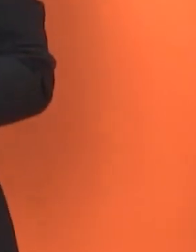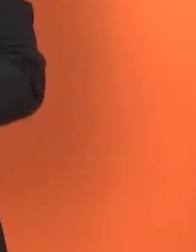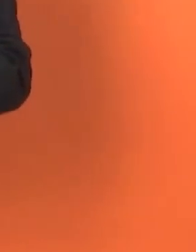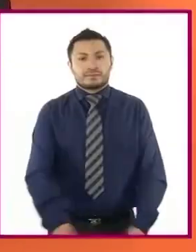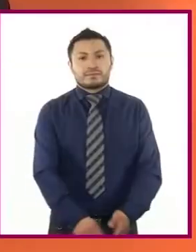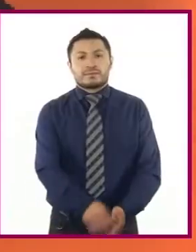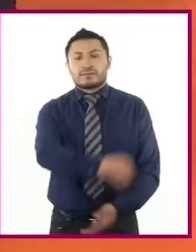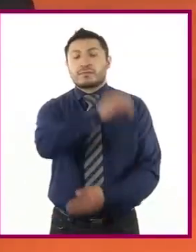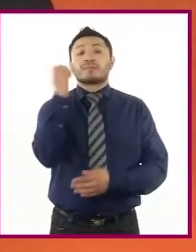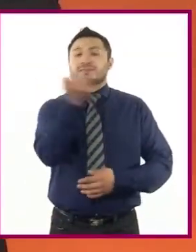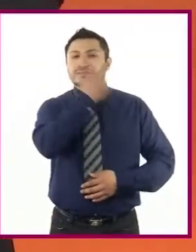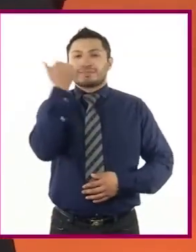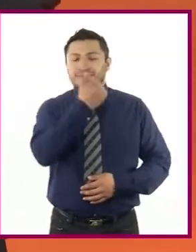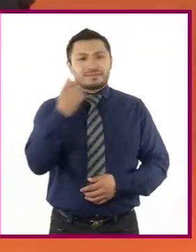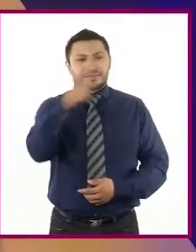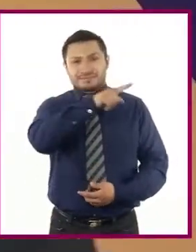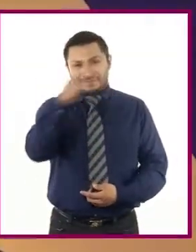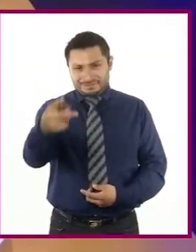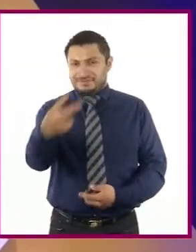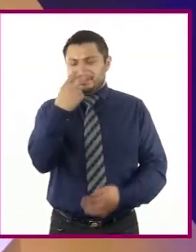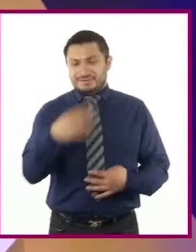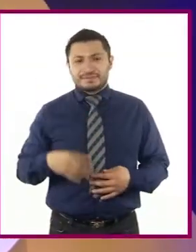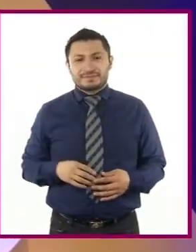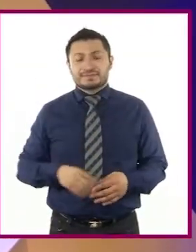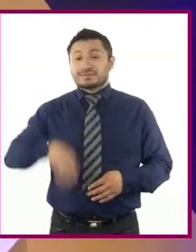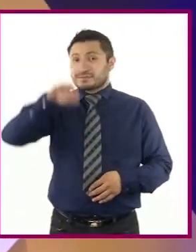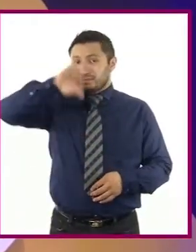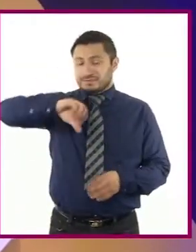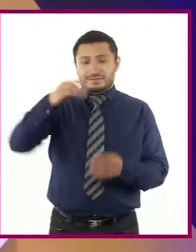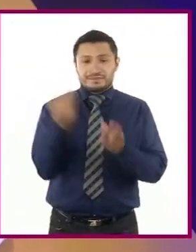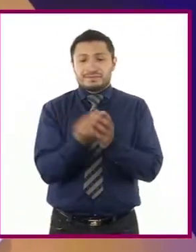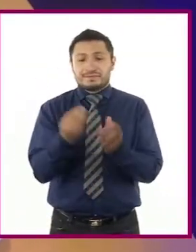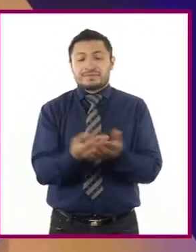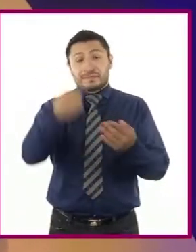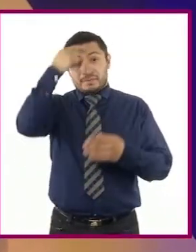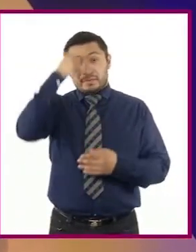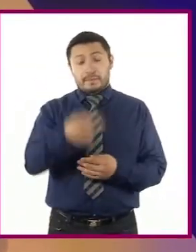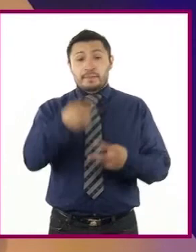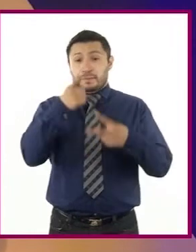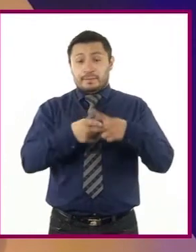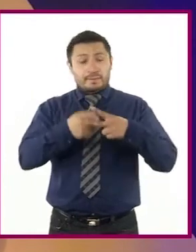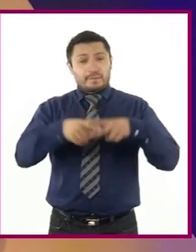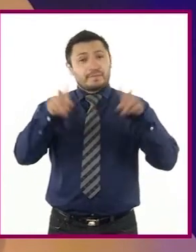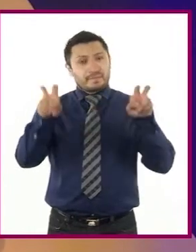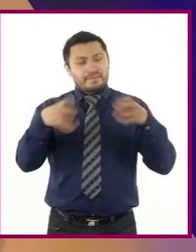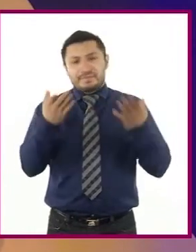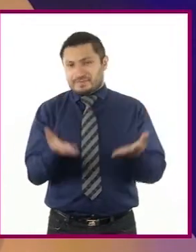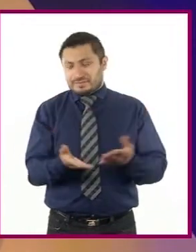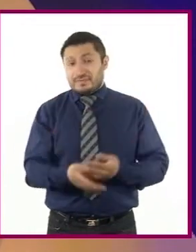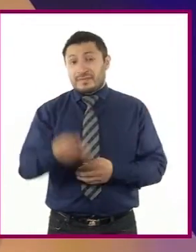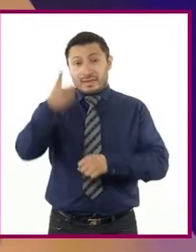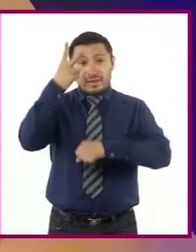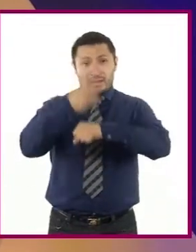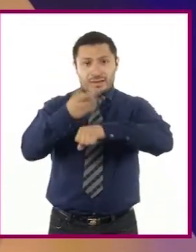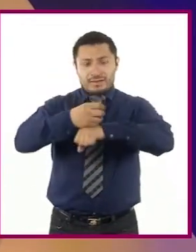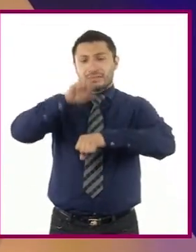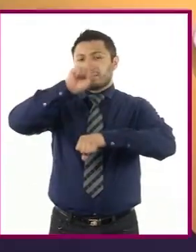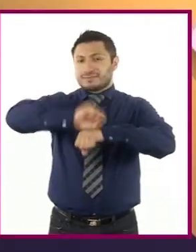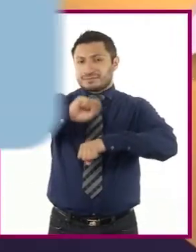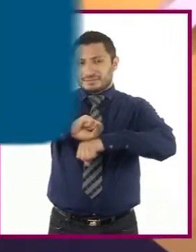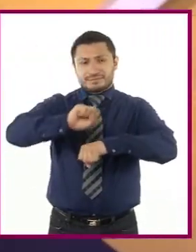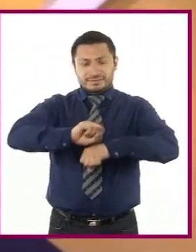Alumnas y alumnos que nos acompañan desde casa. Esta sesión corresponde a la asignatura de matemáticas para segundo grado de